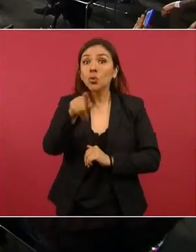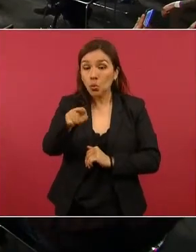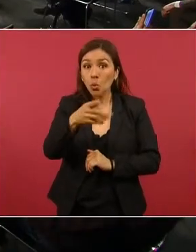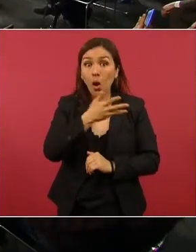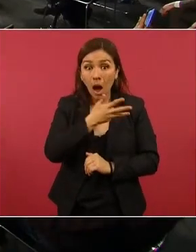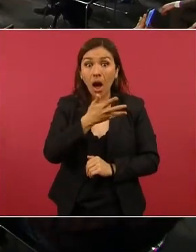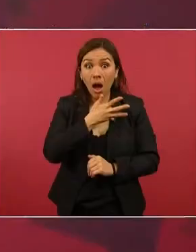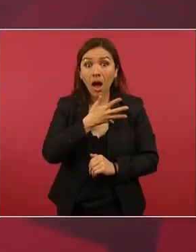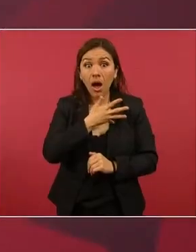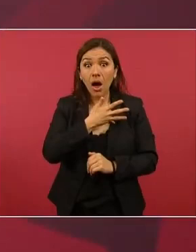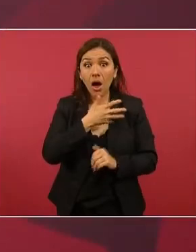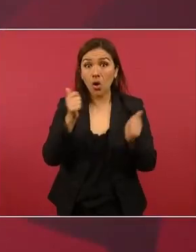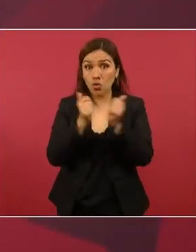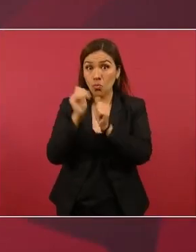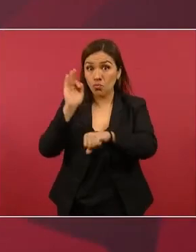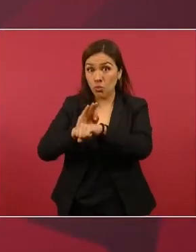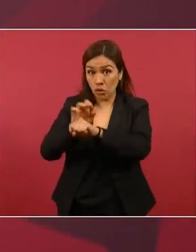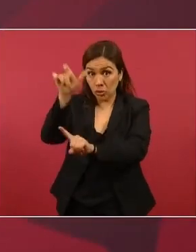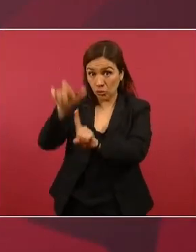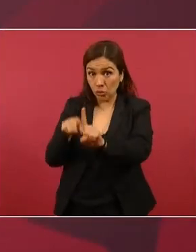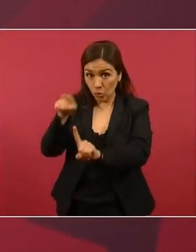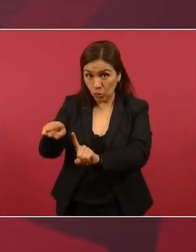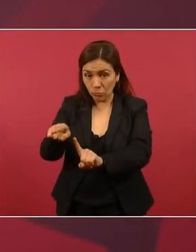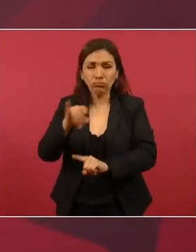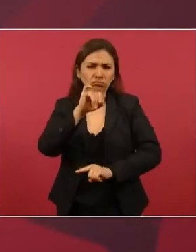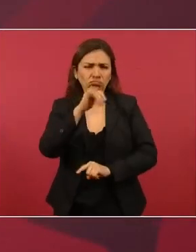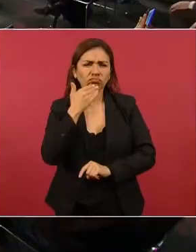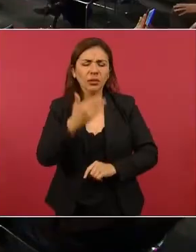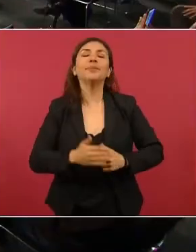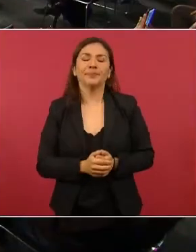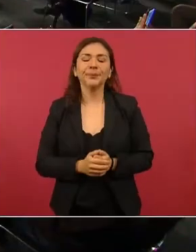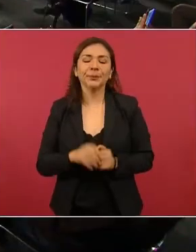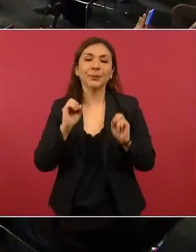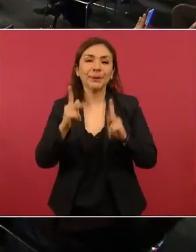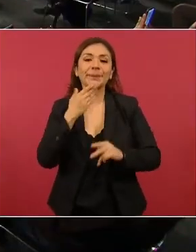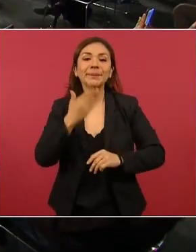tienes protección. Sí. Ah.